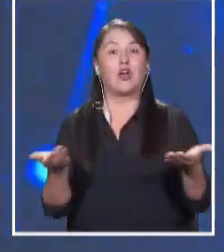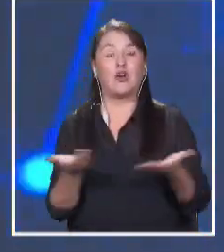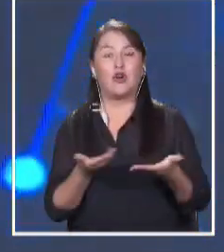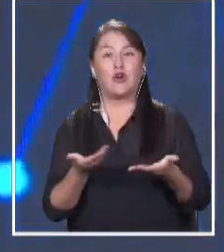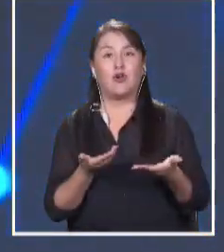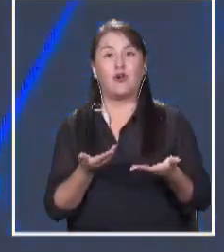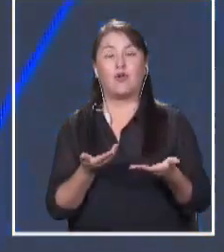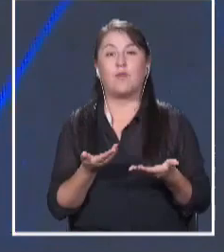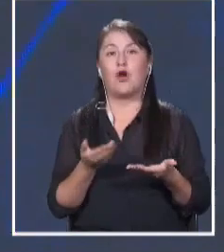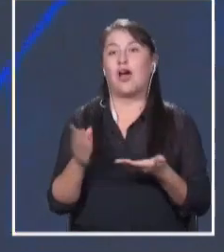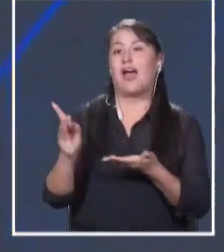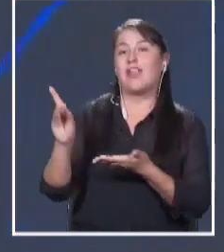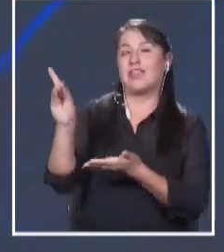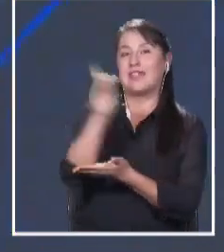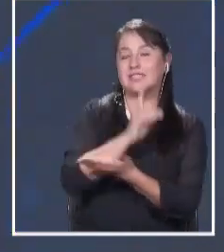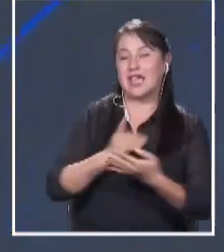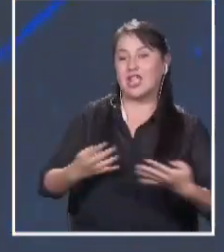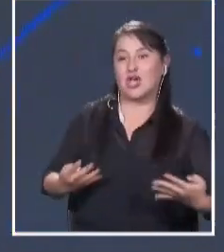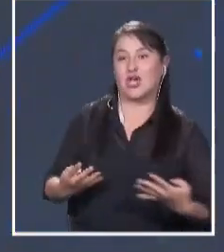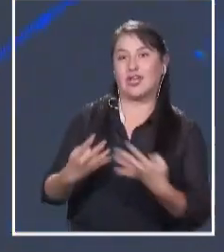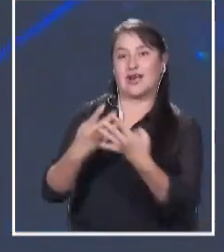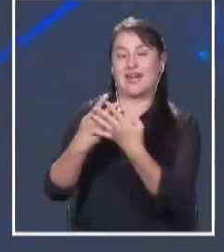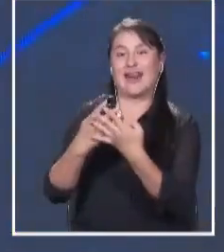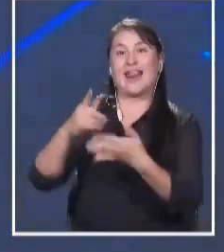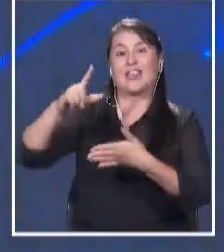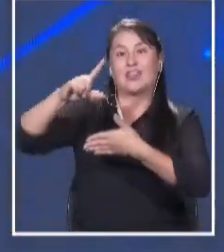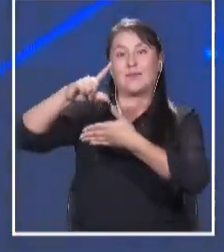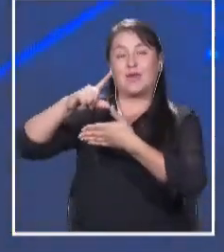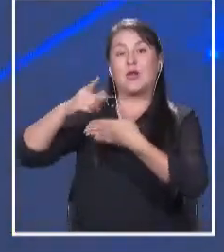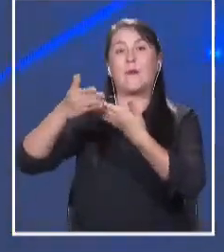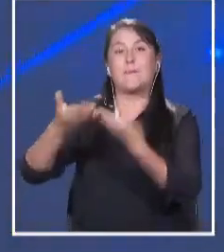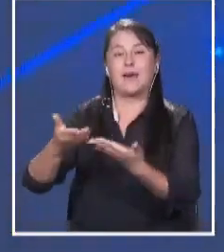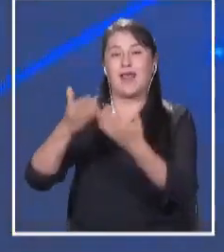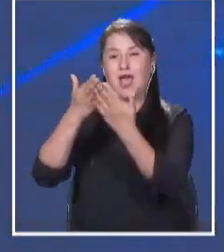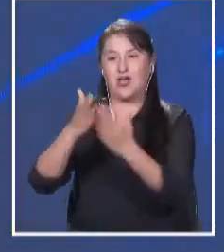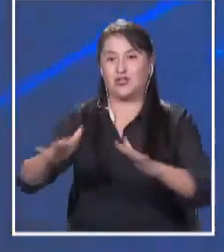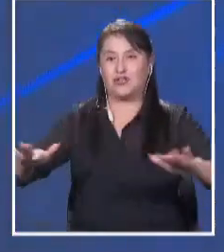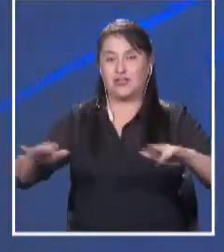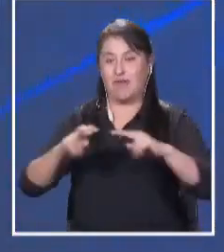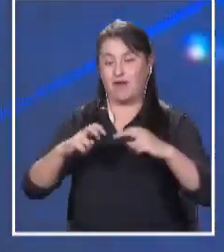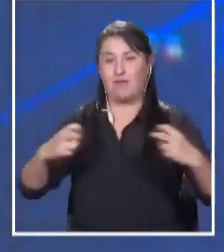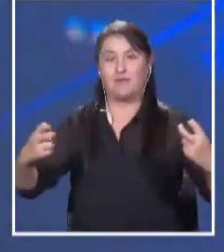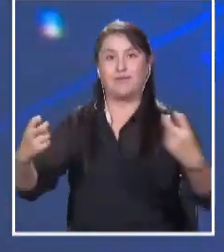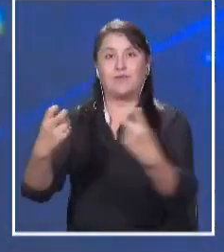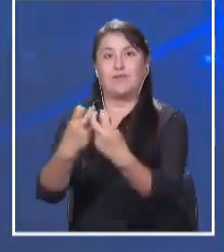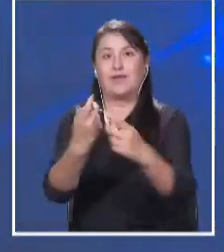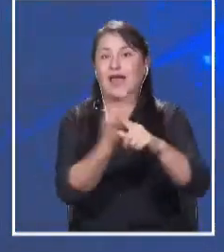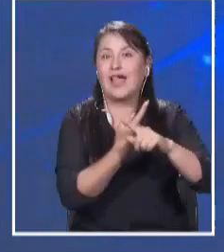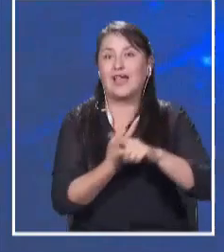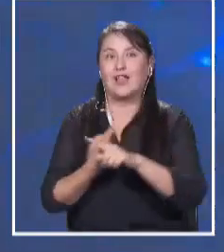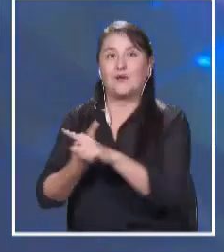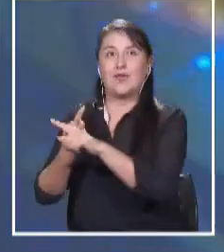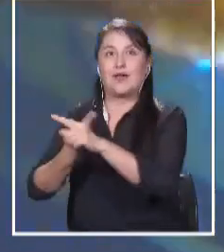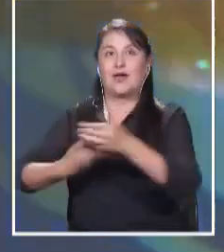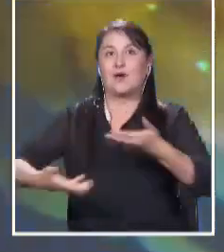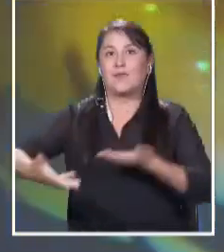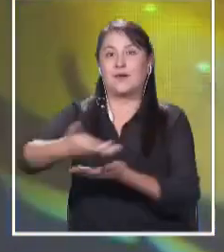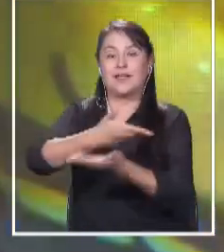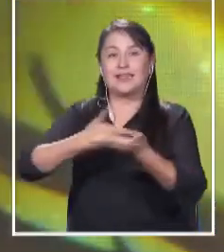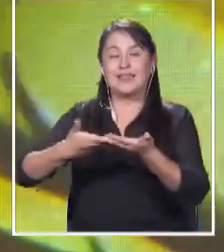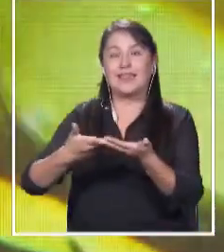de la Red de Educación Latinoamericana para el Océano, con el único objetivo de sentarnos a charlar, a compartir historias, a